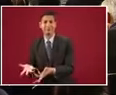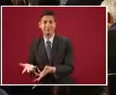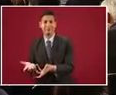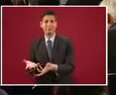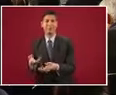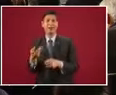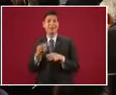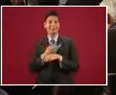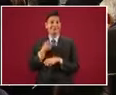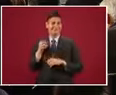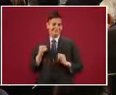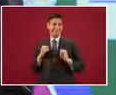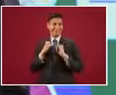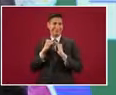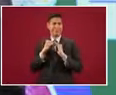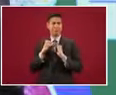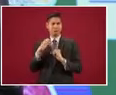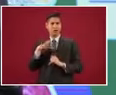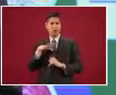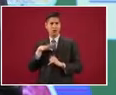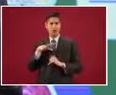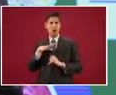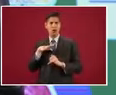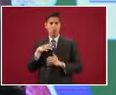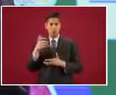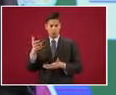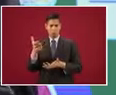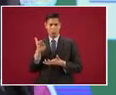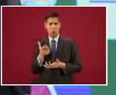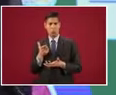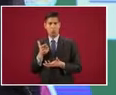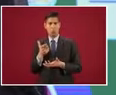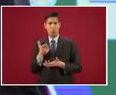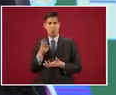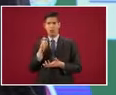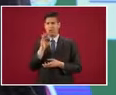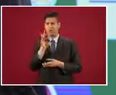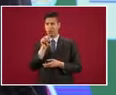de un fondo que se ha venido